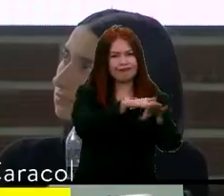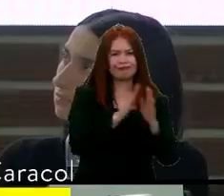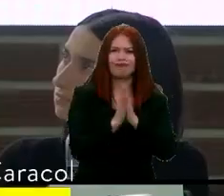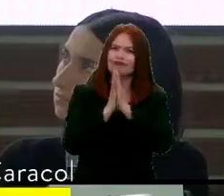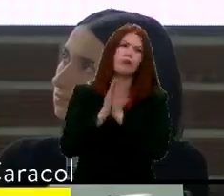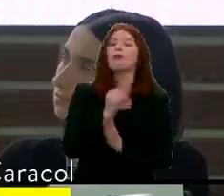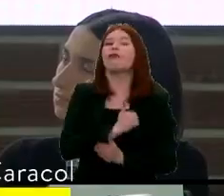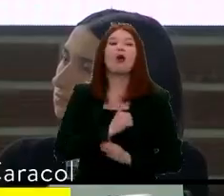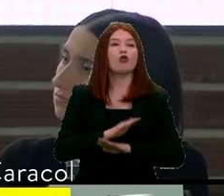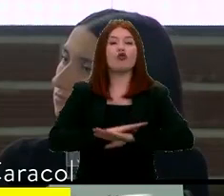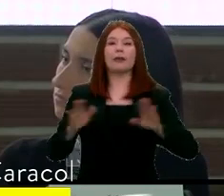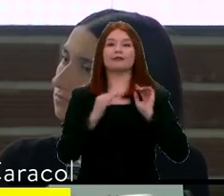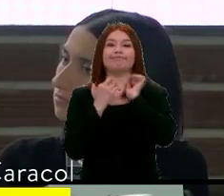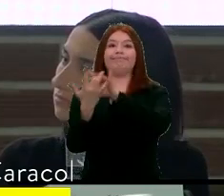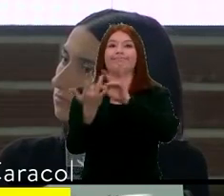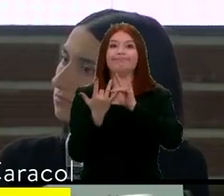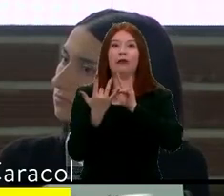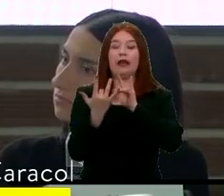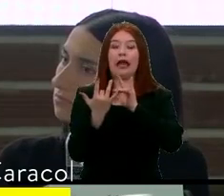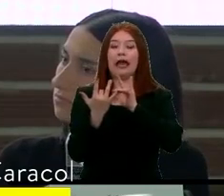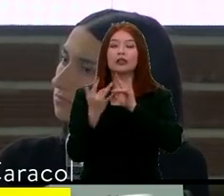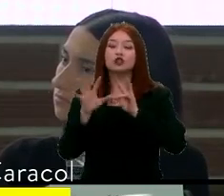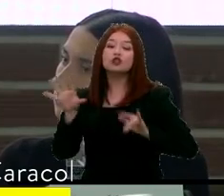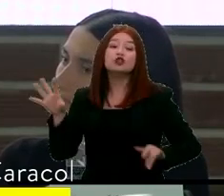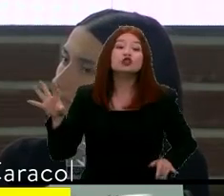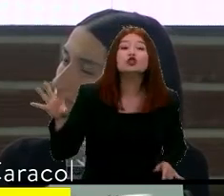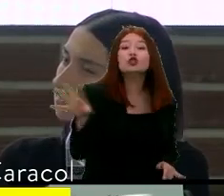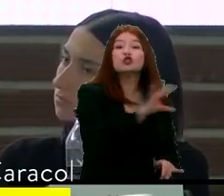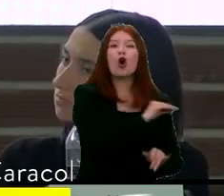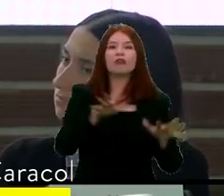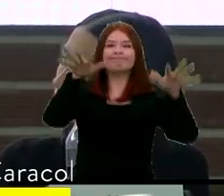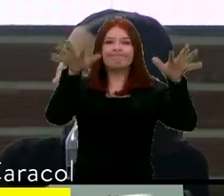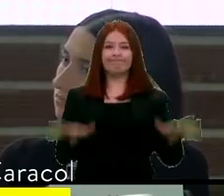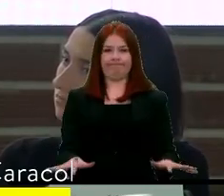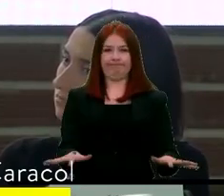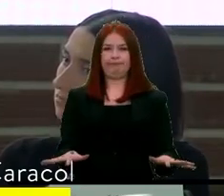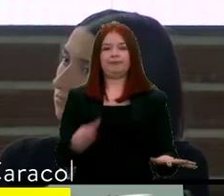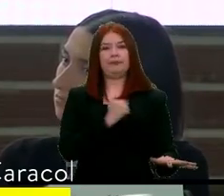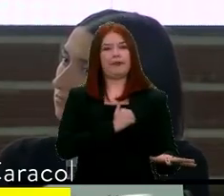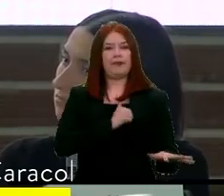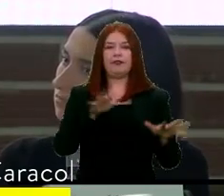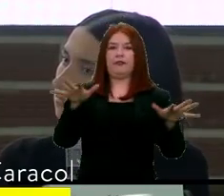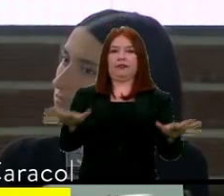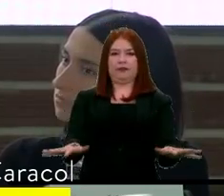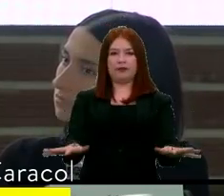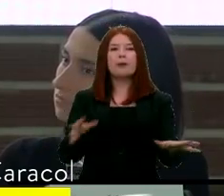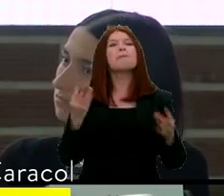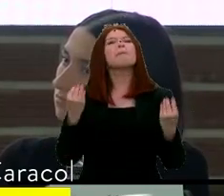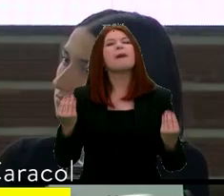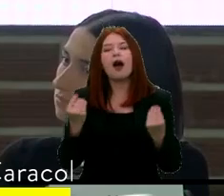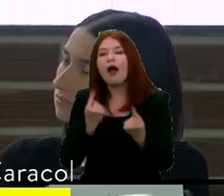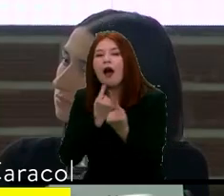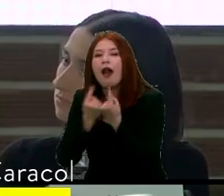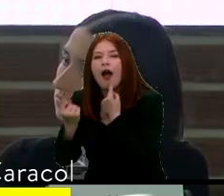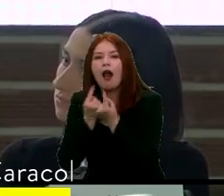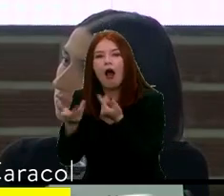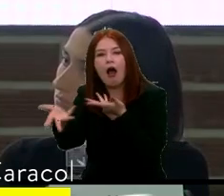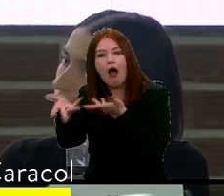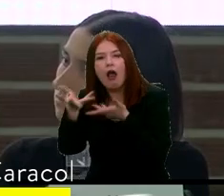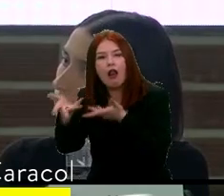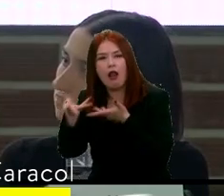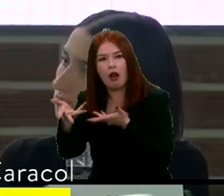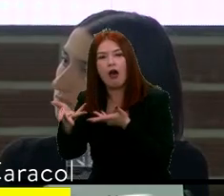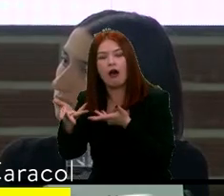un cese al fuego multilateral para entrar a un proceso de negociaciones en